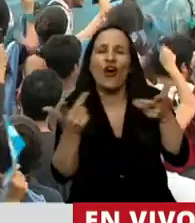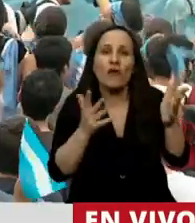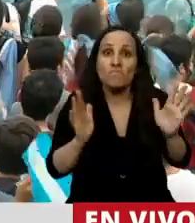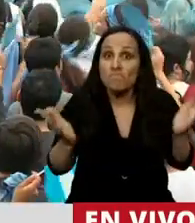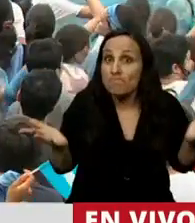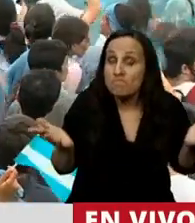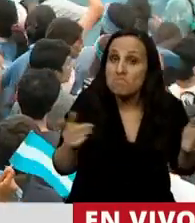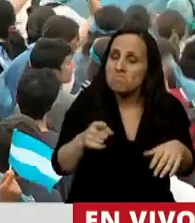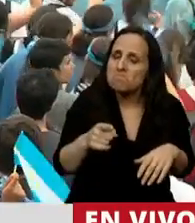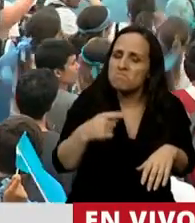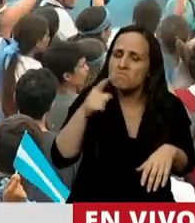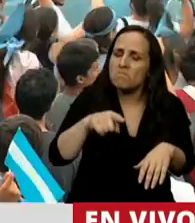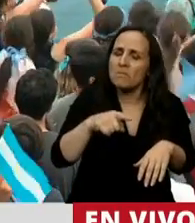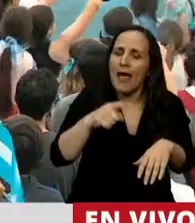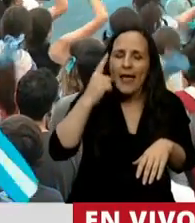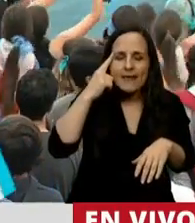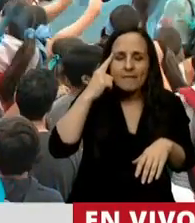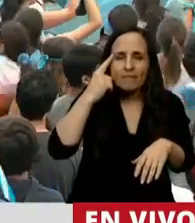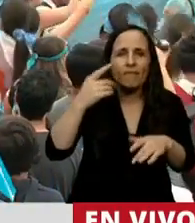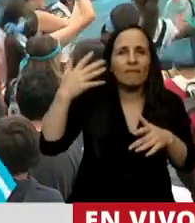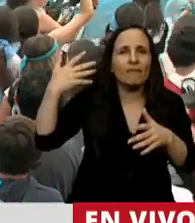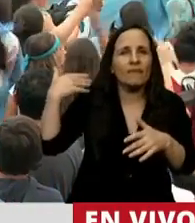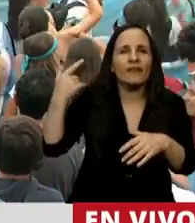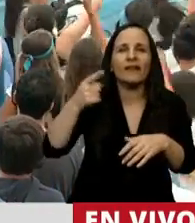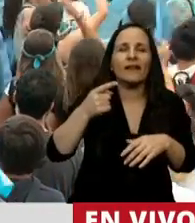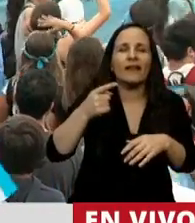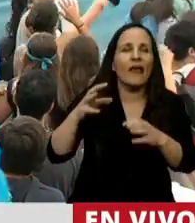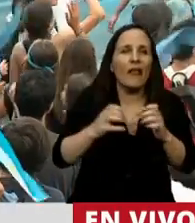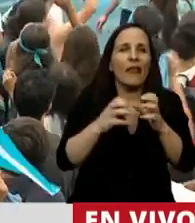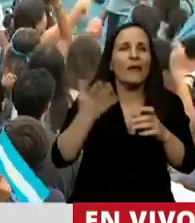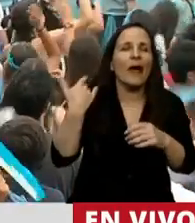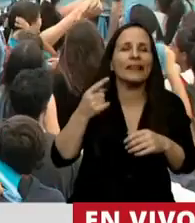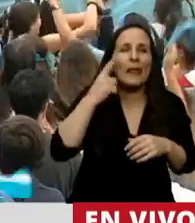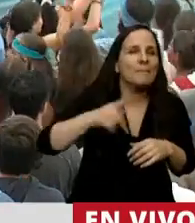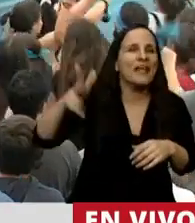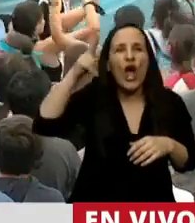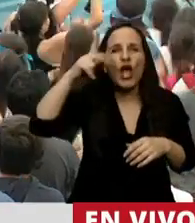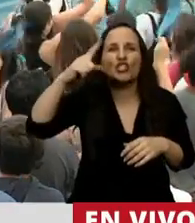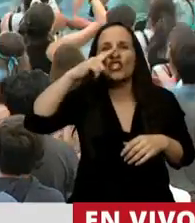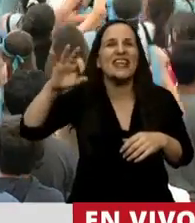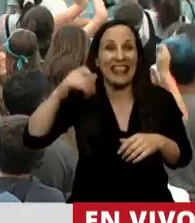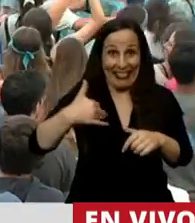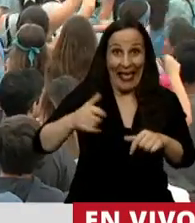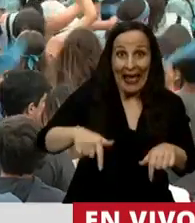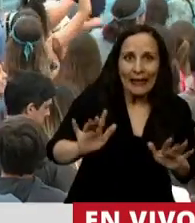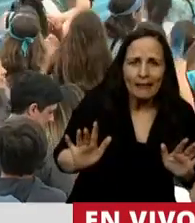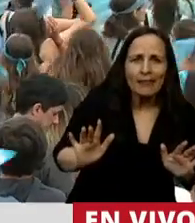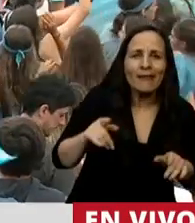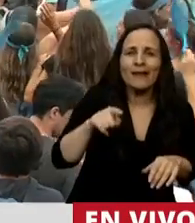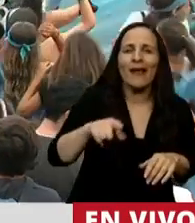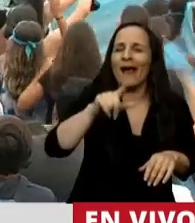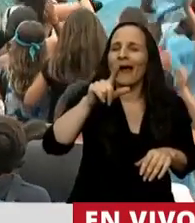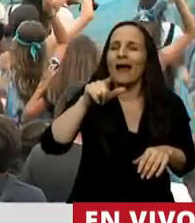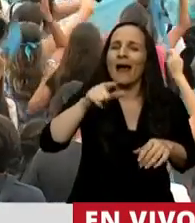dije, hice un raconto de aquel debate que arrancó en Argentina allá por 1870, cuando nuestro